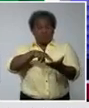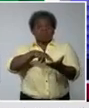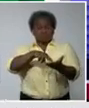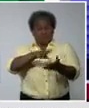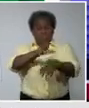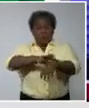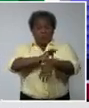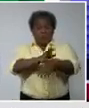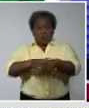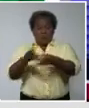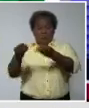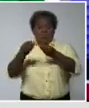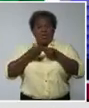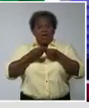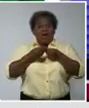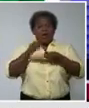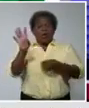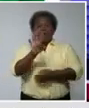el